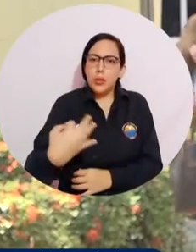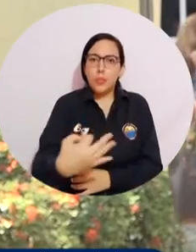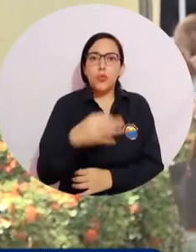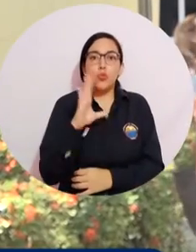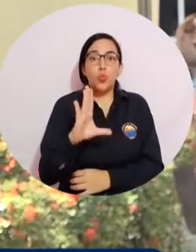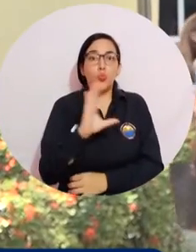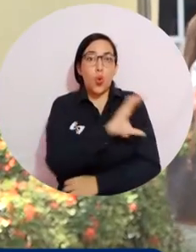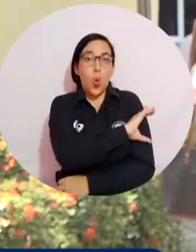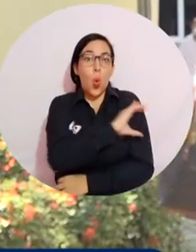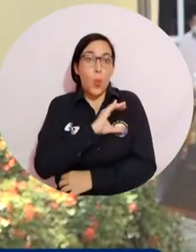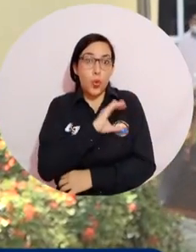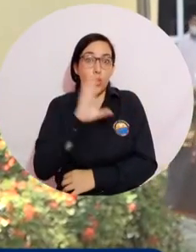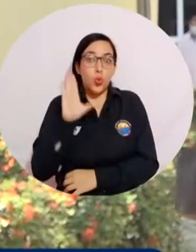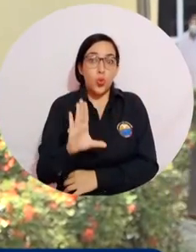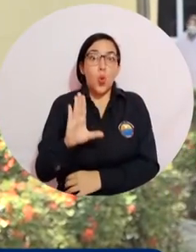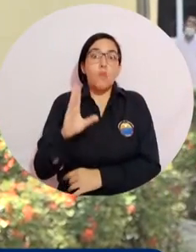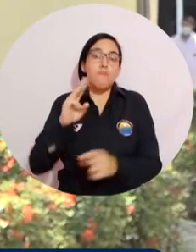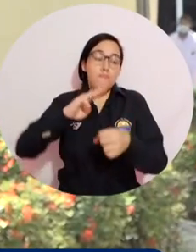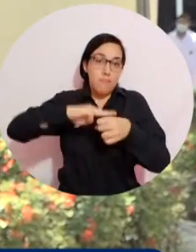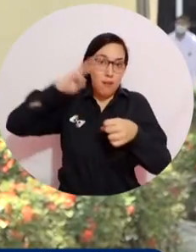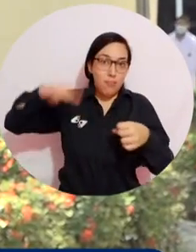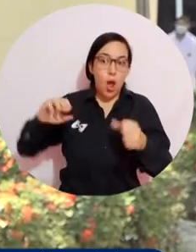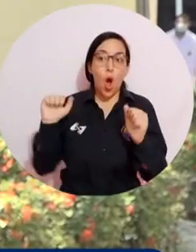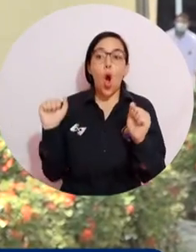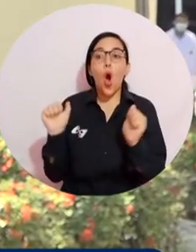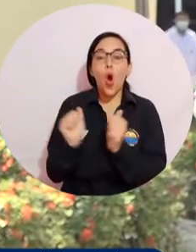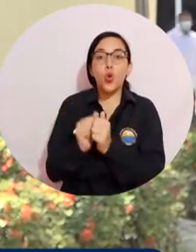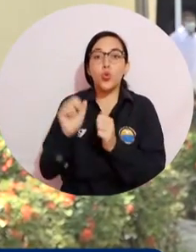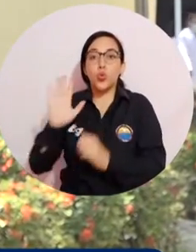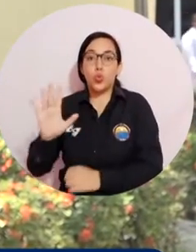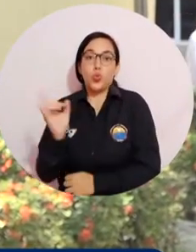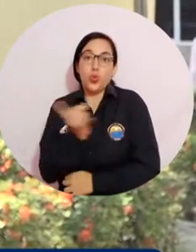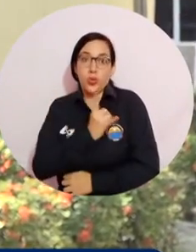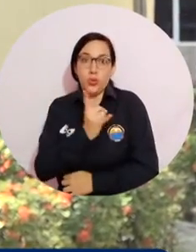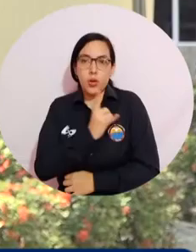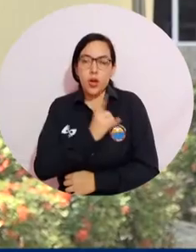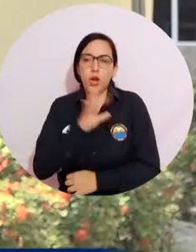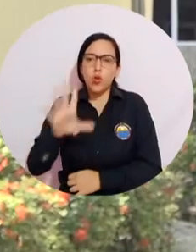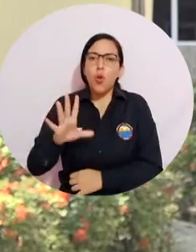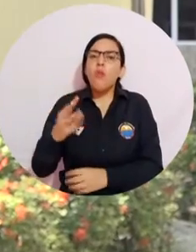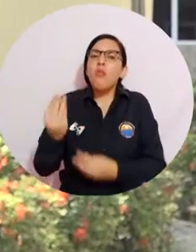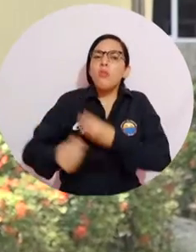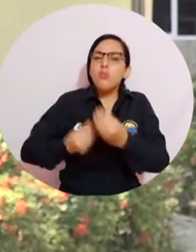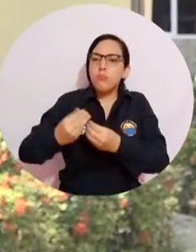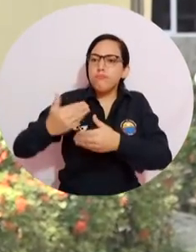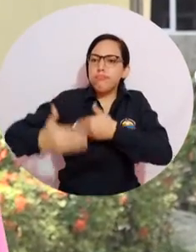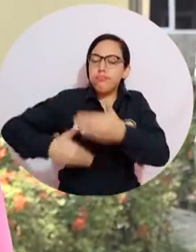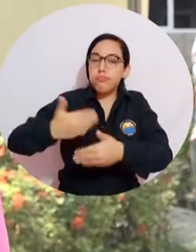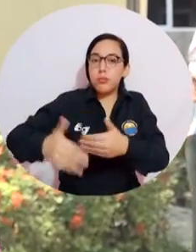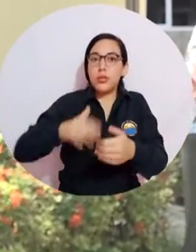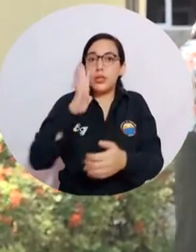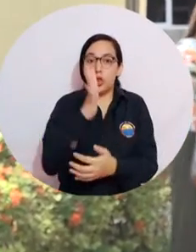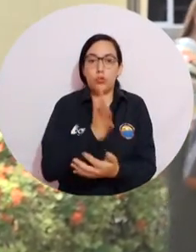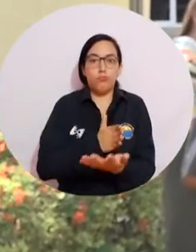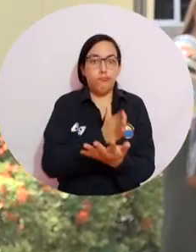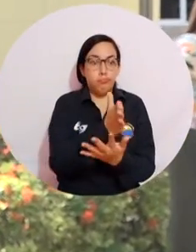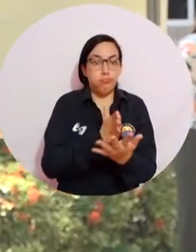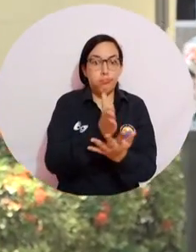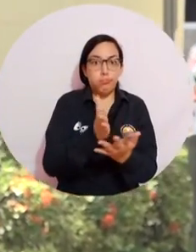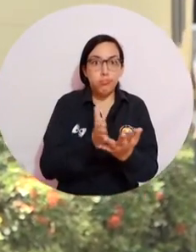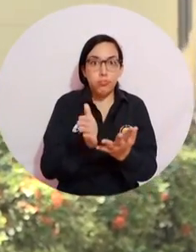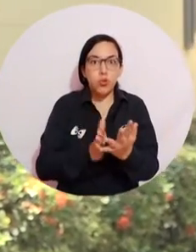siempre desde el Comité Intergremial del Magdalena con la Universidad, y lo que pretendemos en esta oportunidad es sacar adelante esas